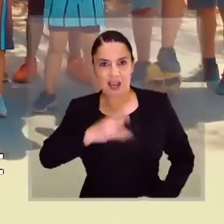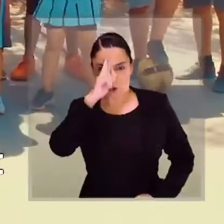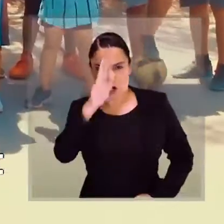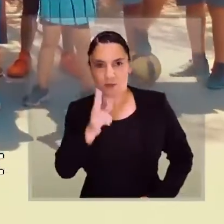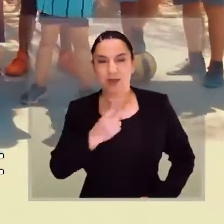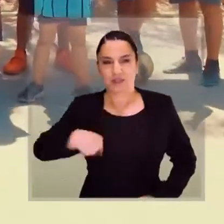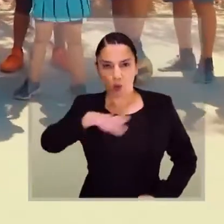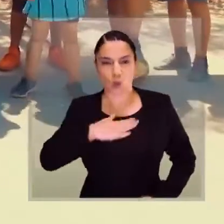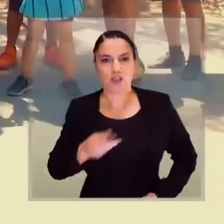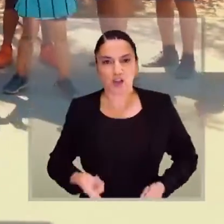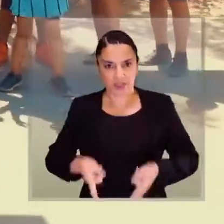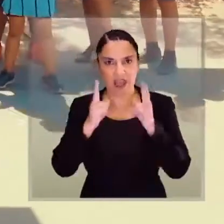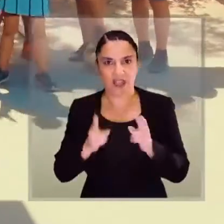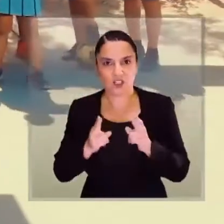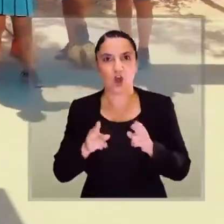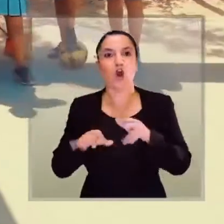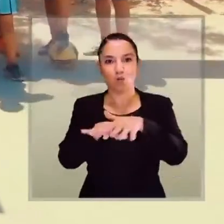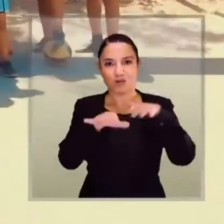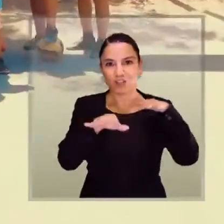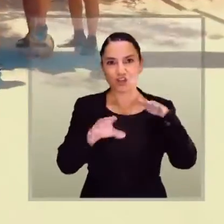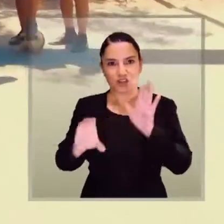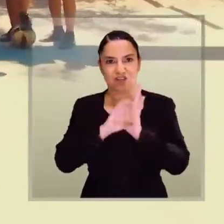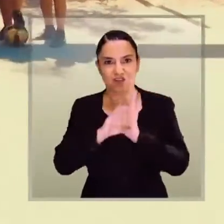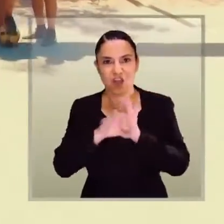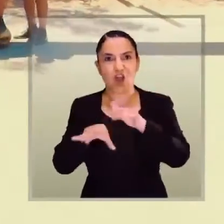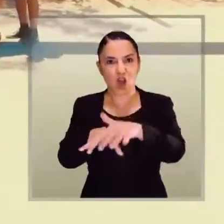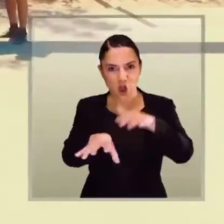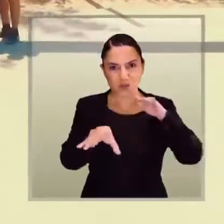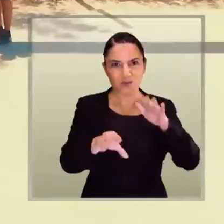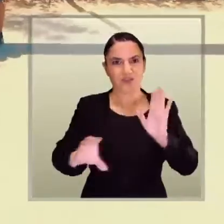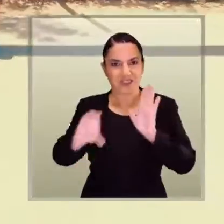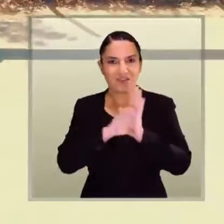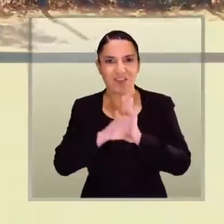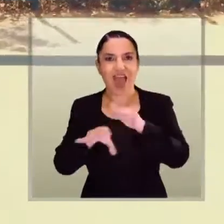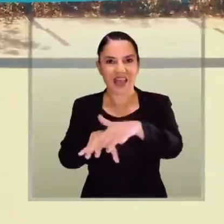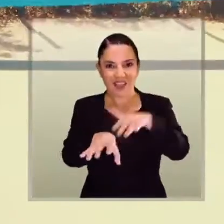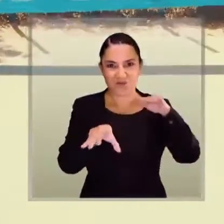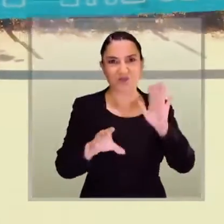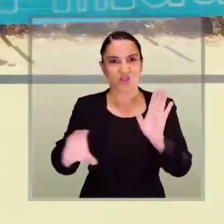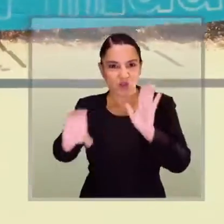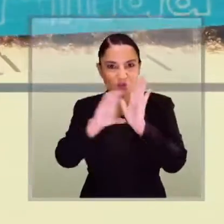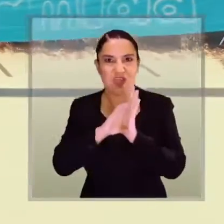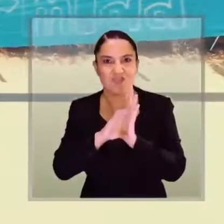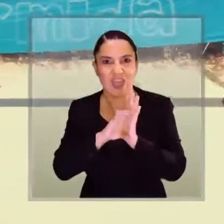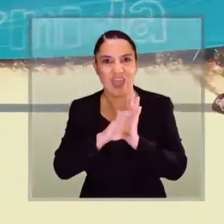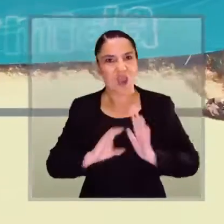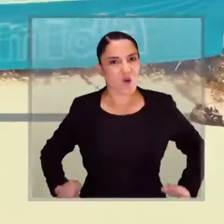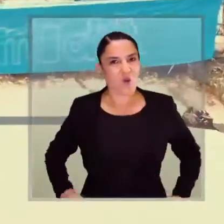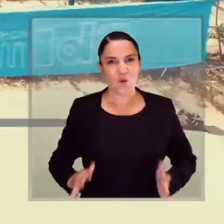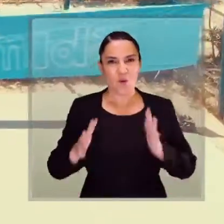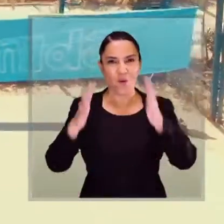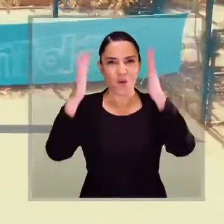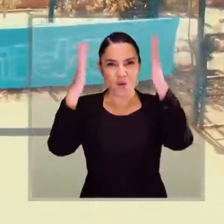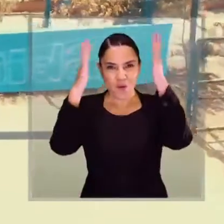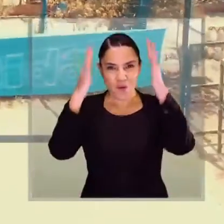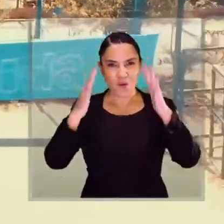nuestros derechos. ¡Asamblea Constituyente! ¡Asamblea Constituyente! ¡Asamblea